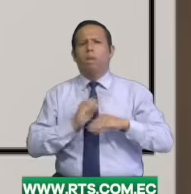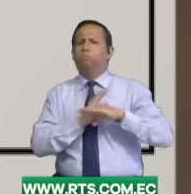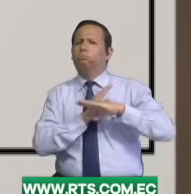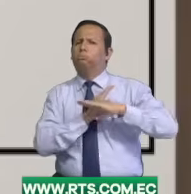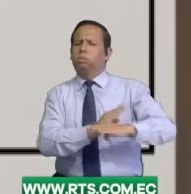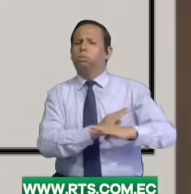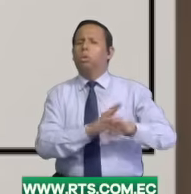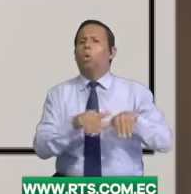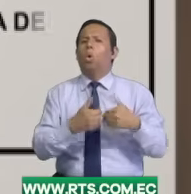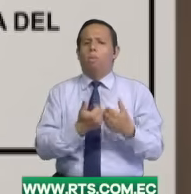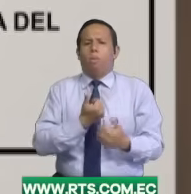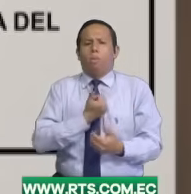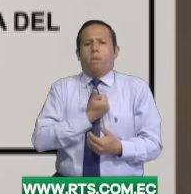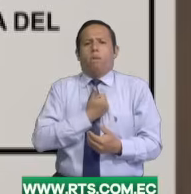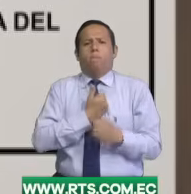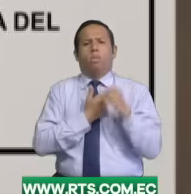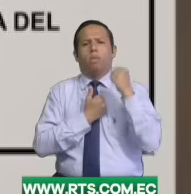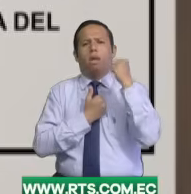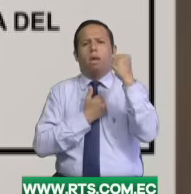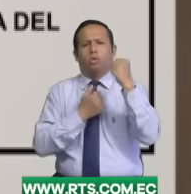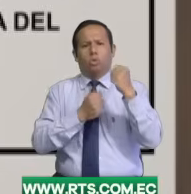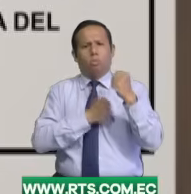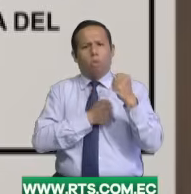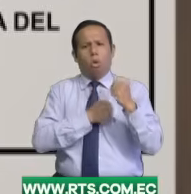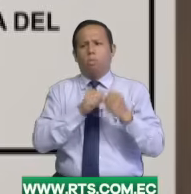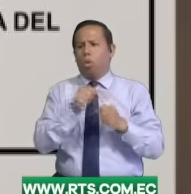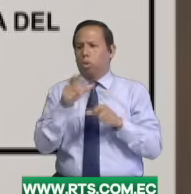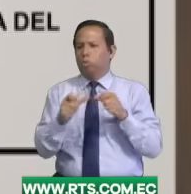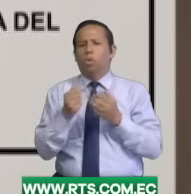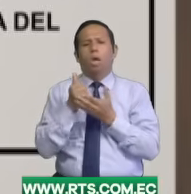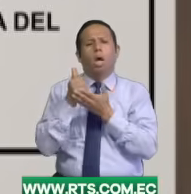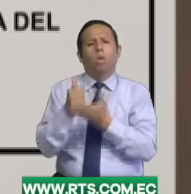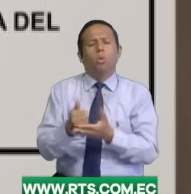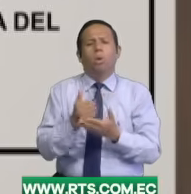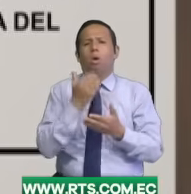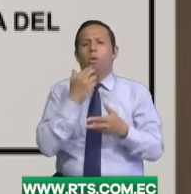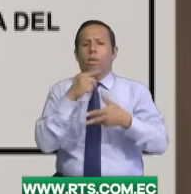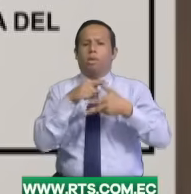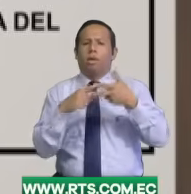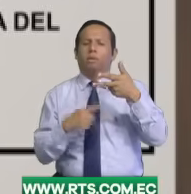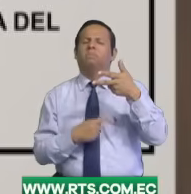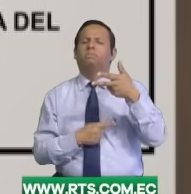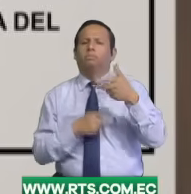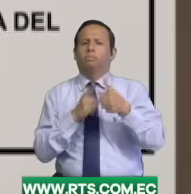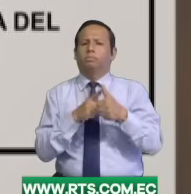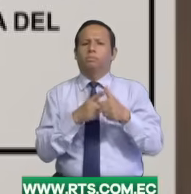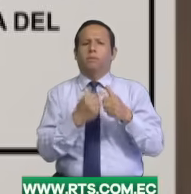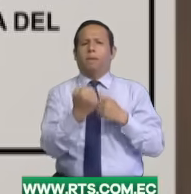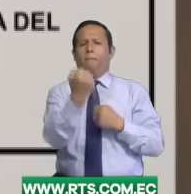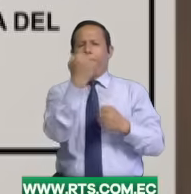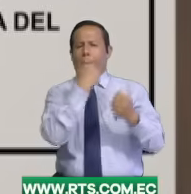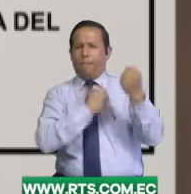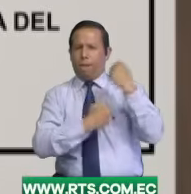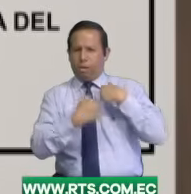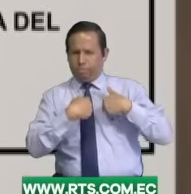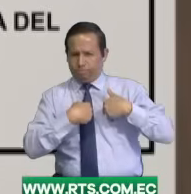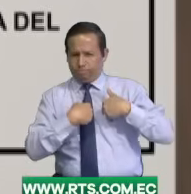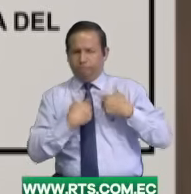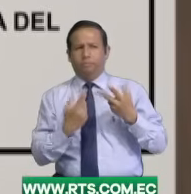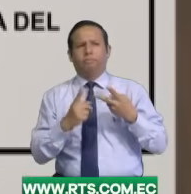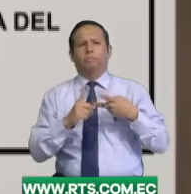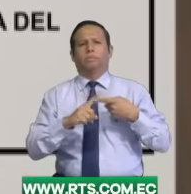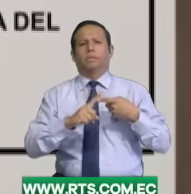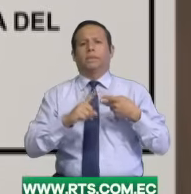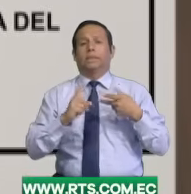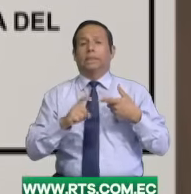actúa en defensa de cualquier derecho propio o ajeno y concurren 3 requisitos, agresión actual y legítima, necesidad